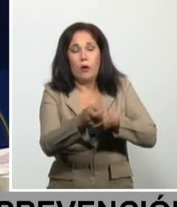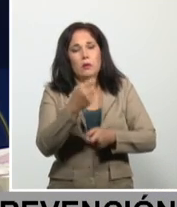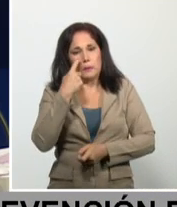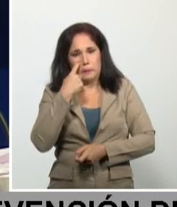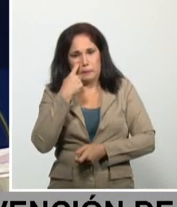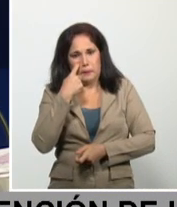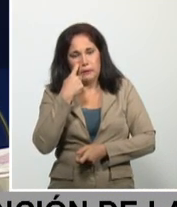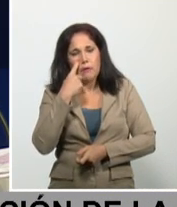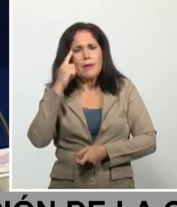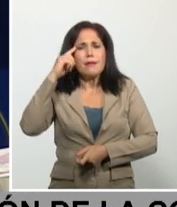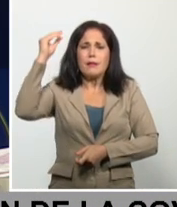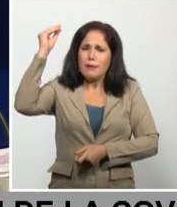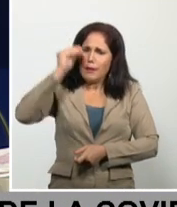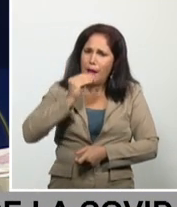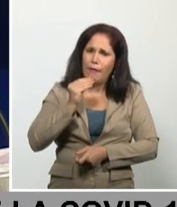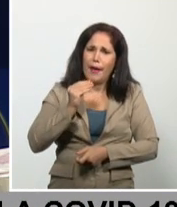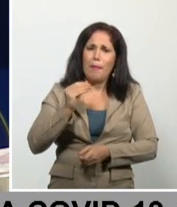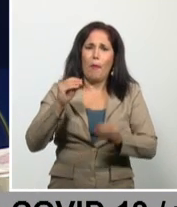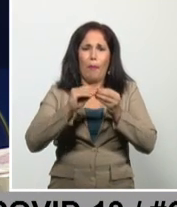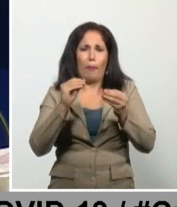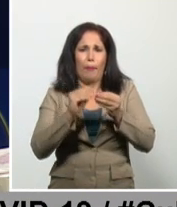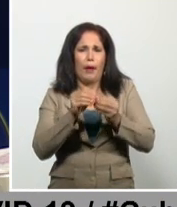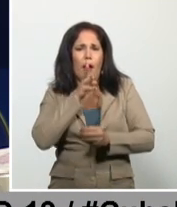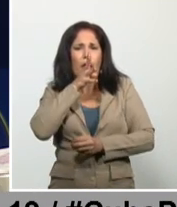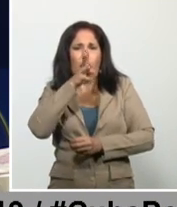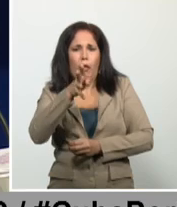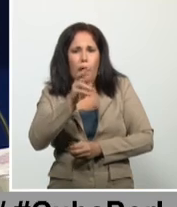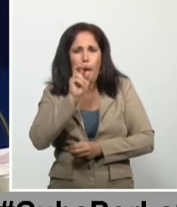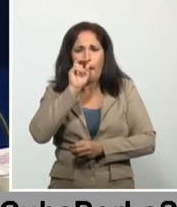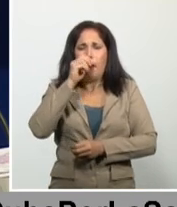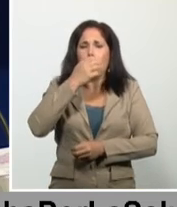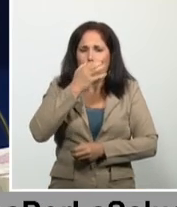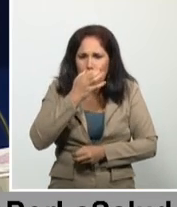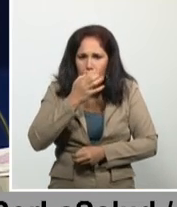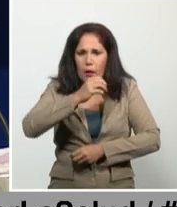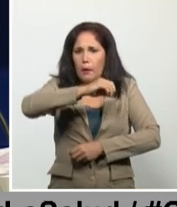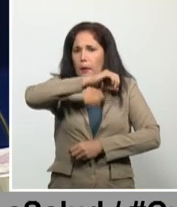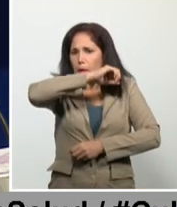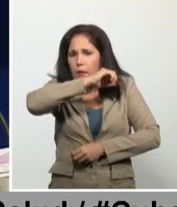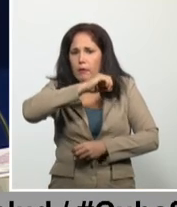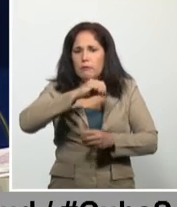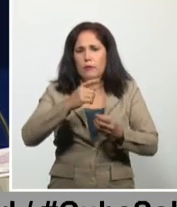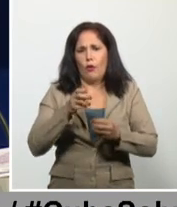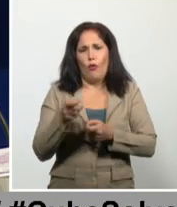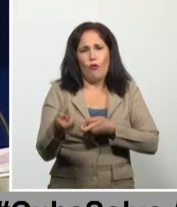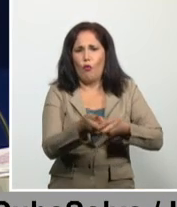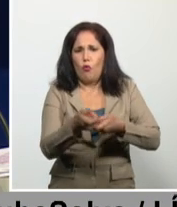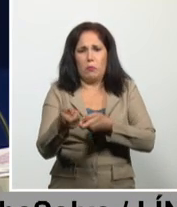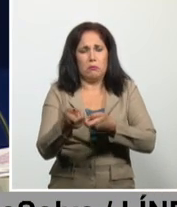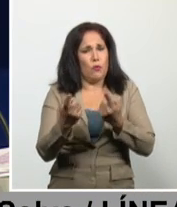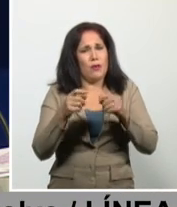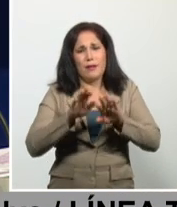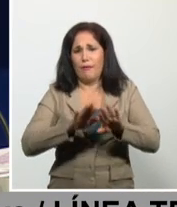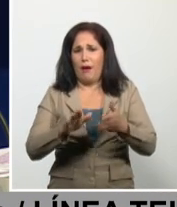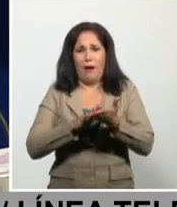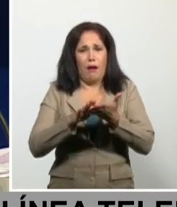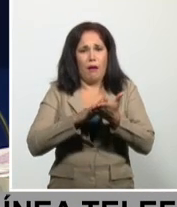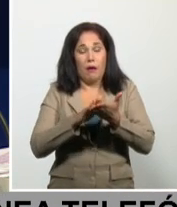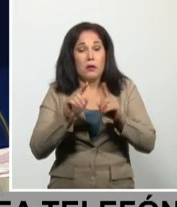si conocemos la vía de transmisión de esta enfermedad, nos damos cuenta que la fumigación, con el término que se conoce, es